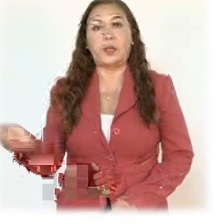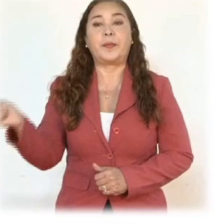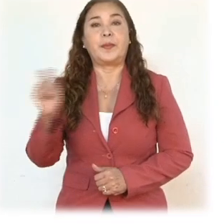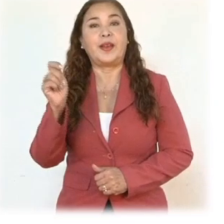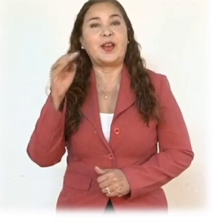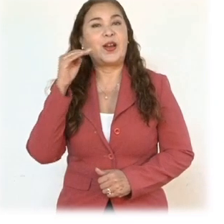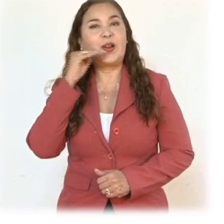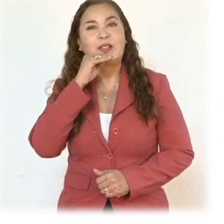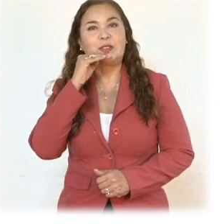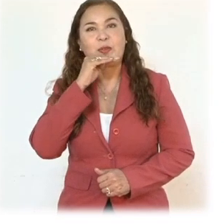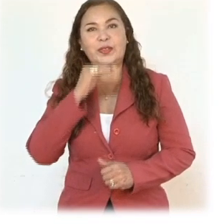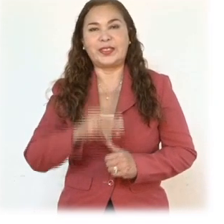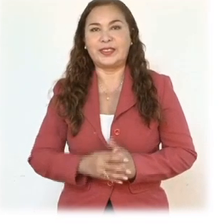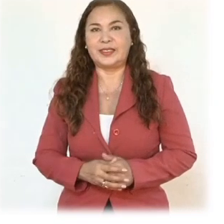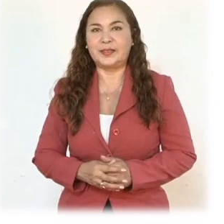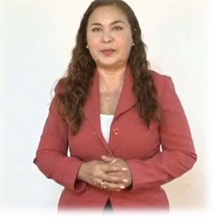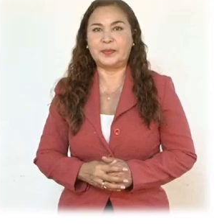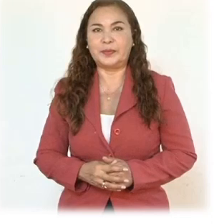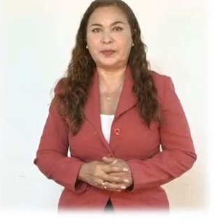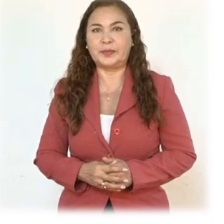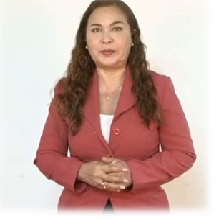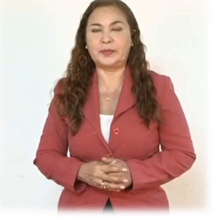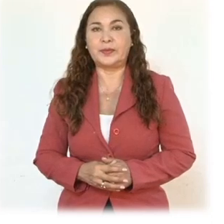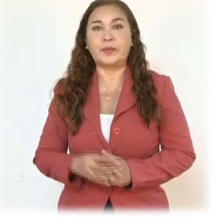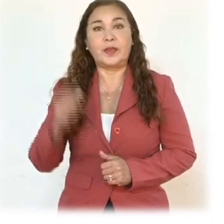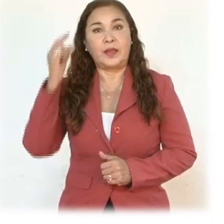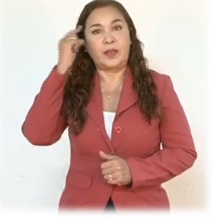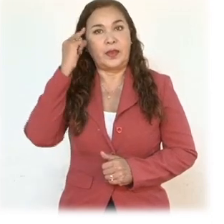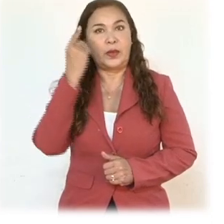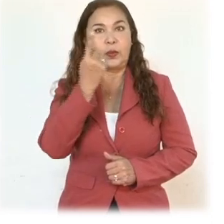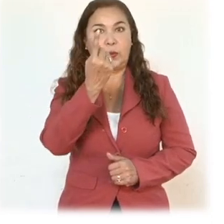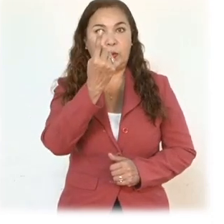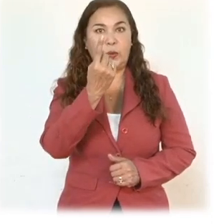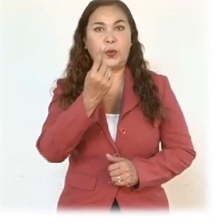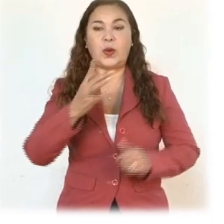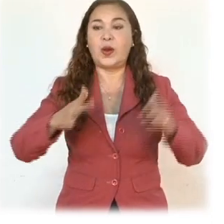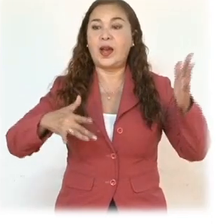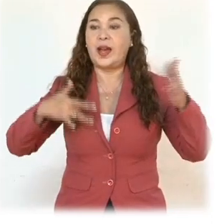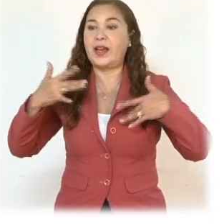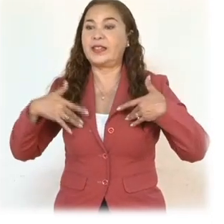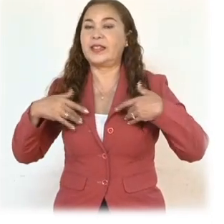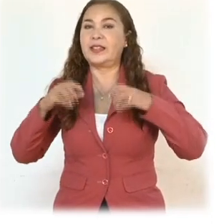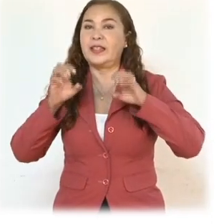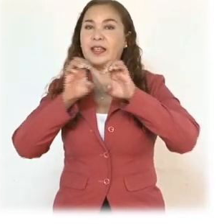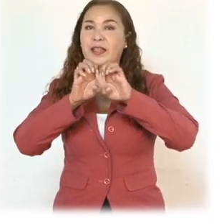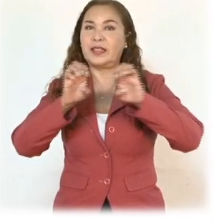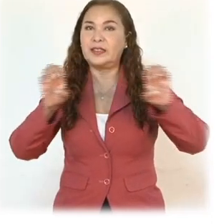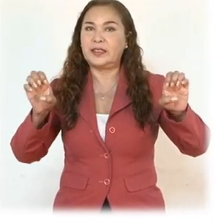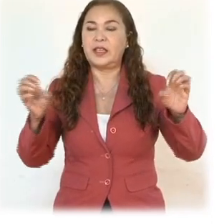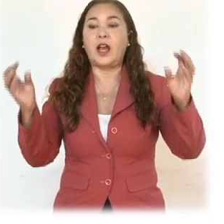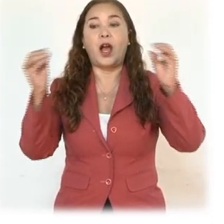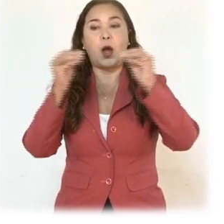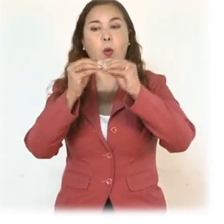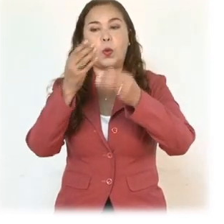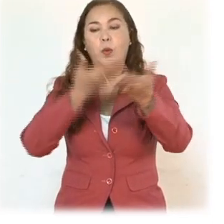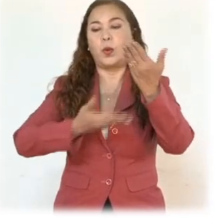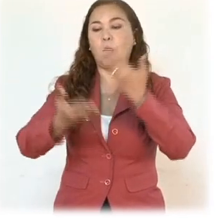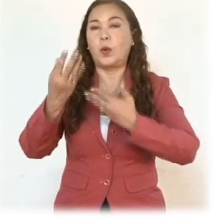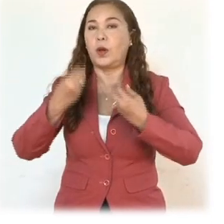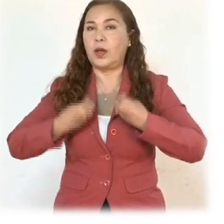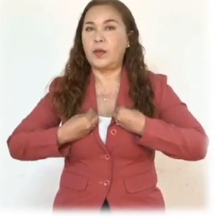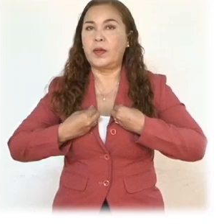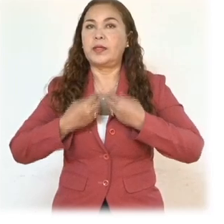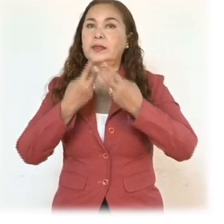mes de octubre día 1 actividad didáctica acuerdos de